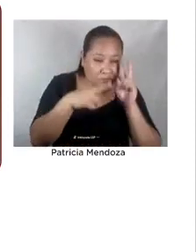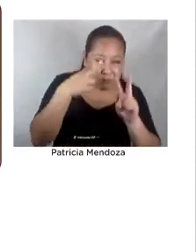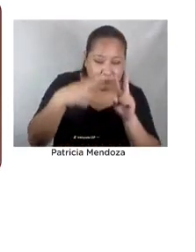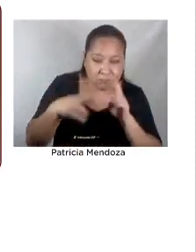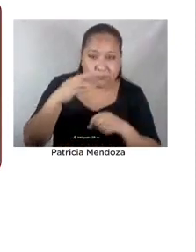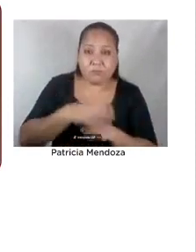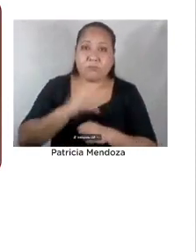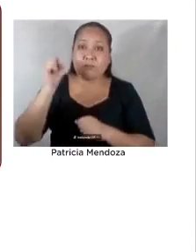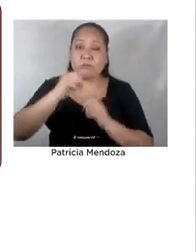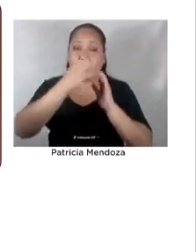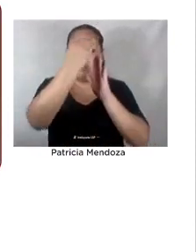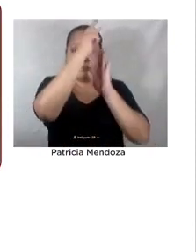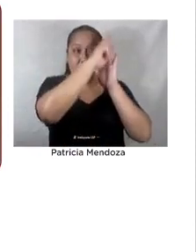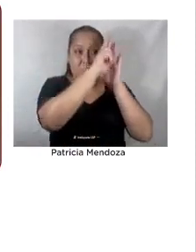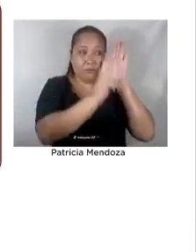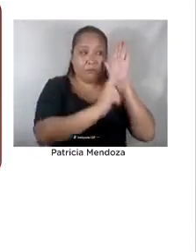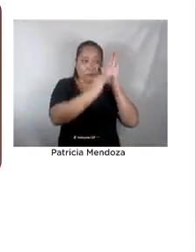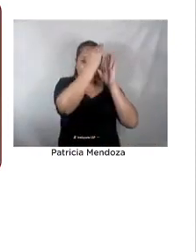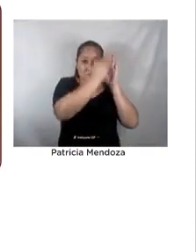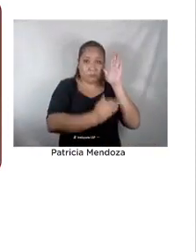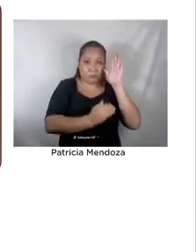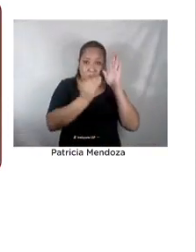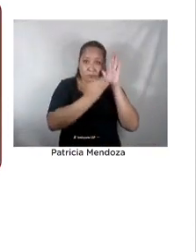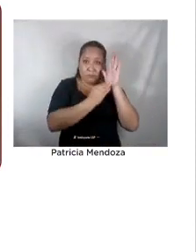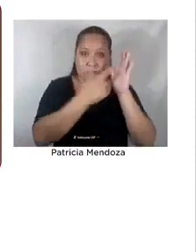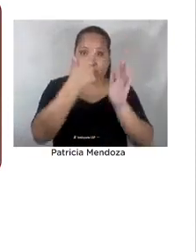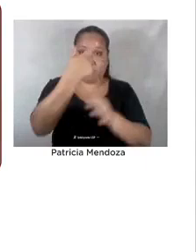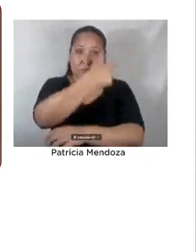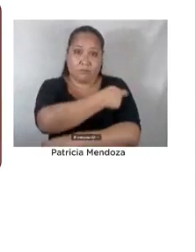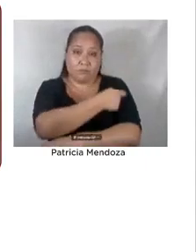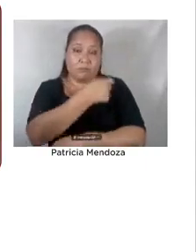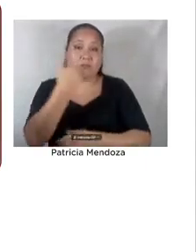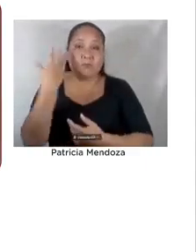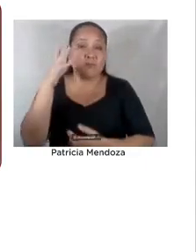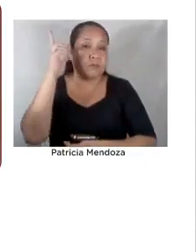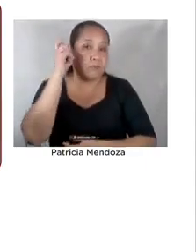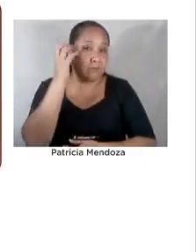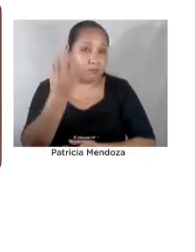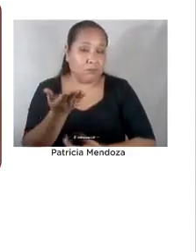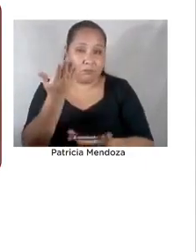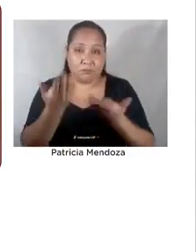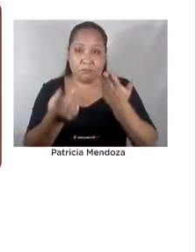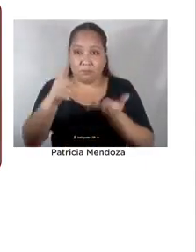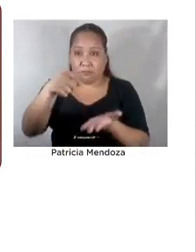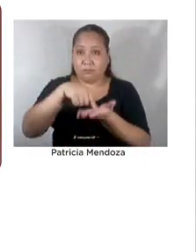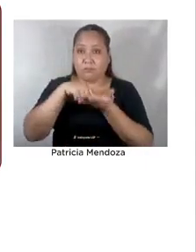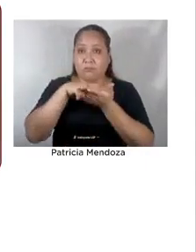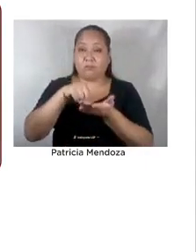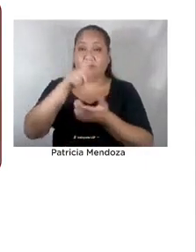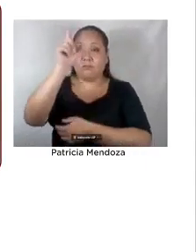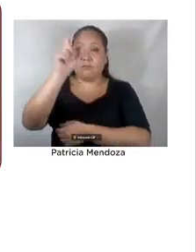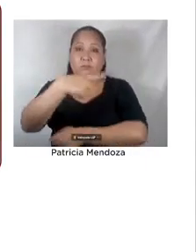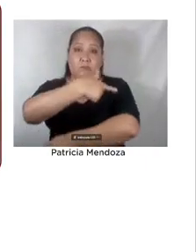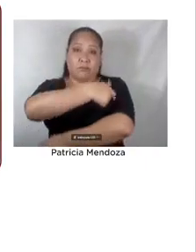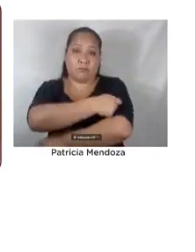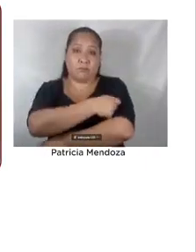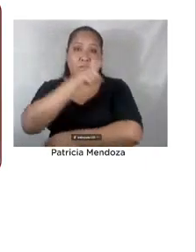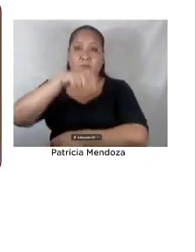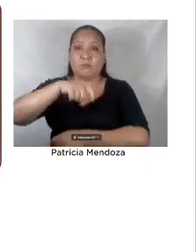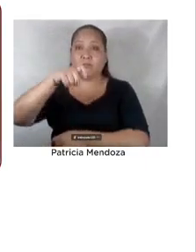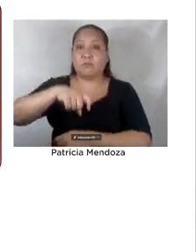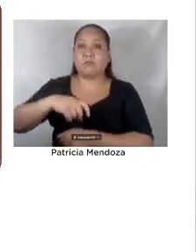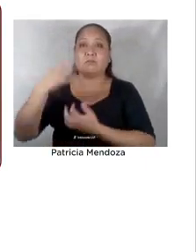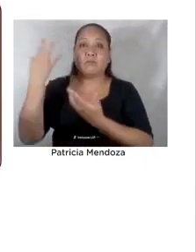de vacunación, seguro deben haber escuchado, y así deben exigirlo, cuando una persona es vacunada, se tiene que esperar